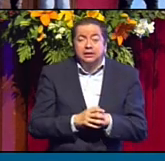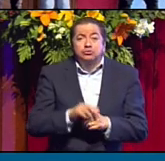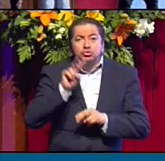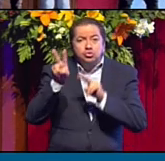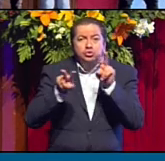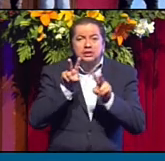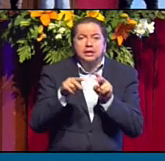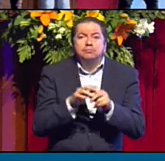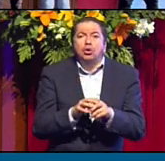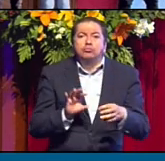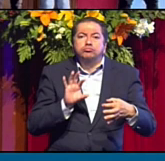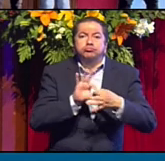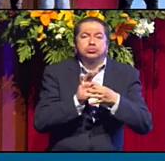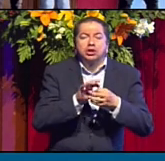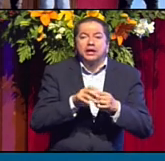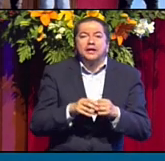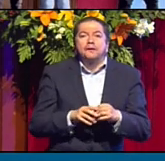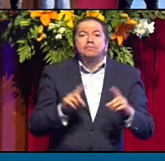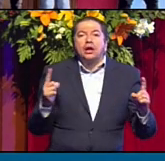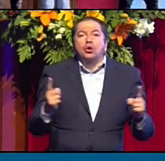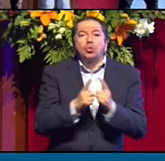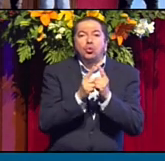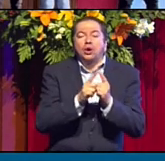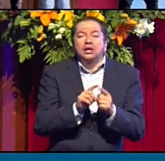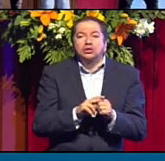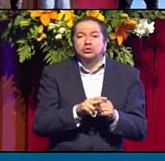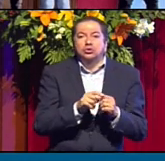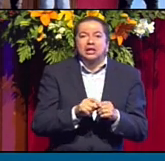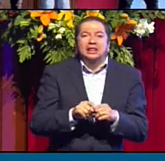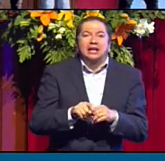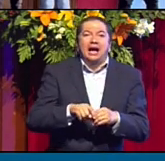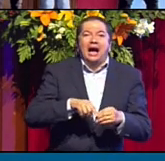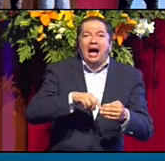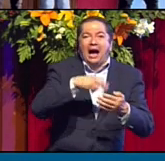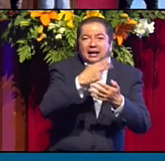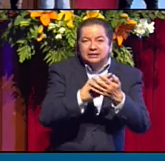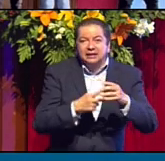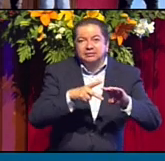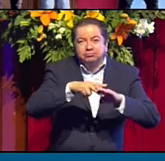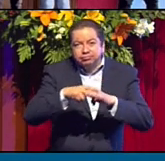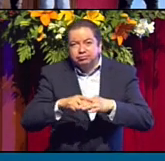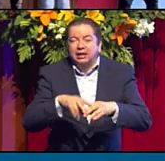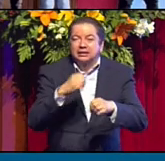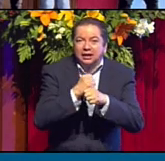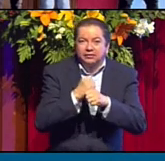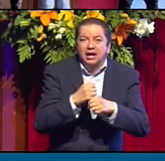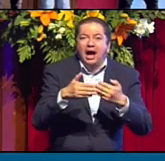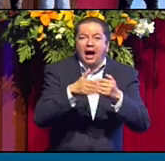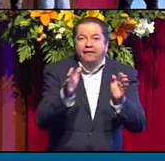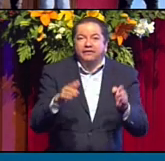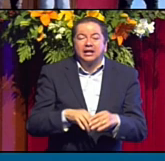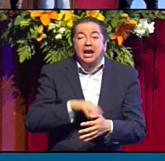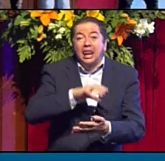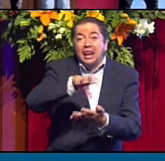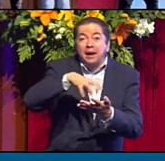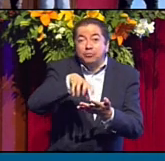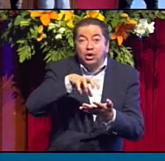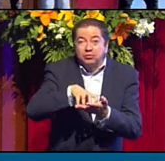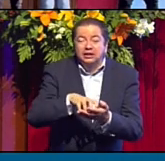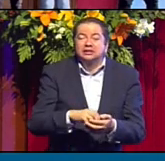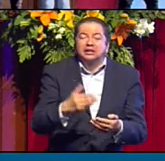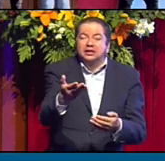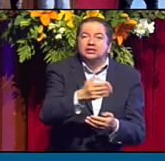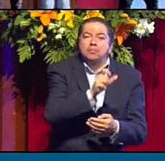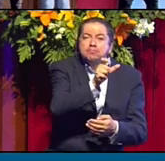corporación. El Encuentro Nacional de Artesanos y Oficios. Nos atrevimos, abrimos la plaza. Dijimos, y si le abrimos la puerta, después no se nos vamos a poder sacar a los